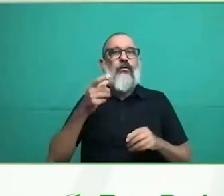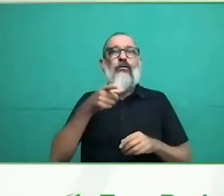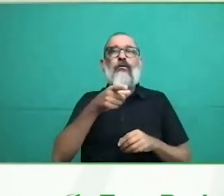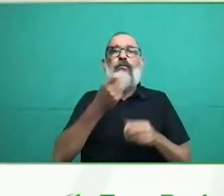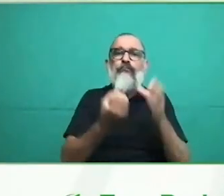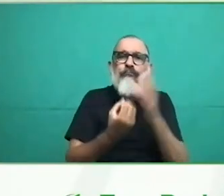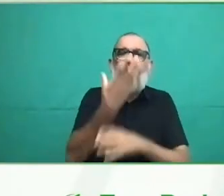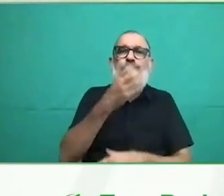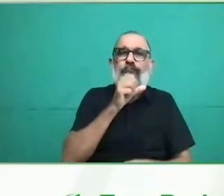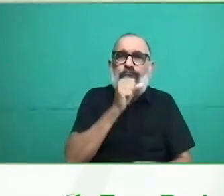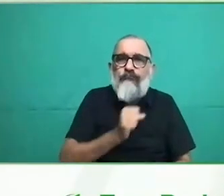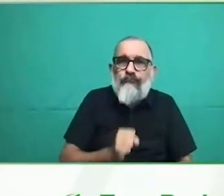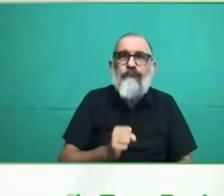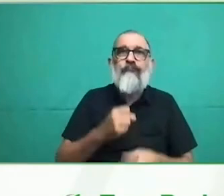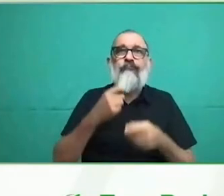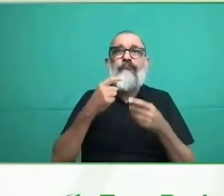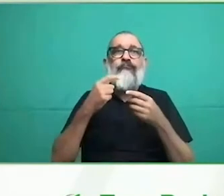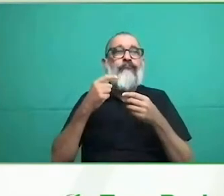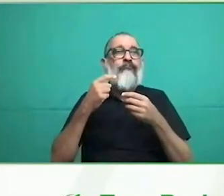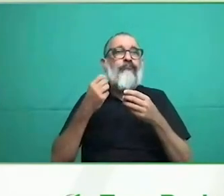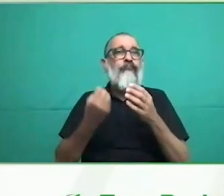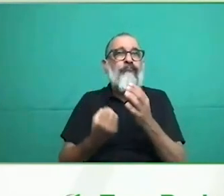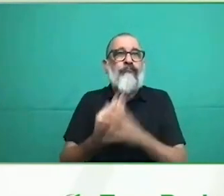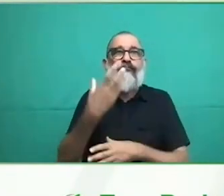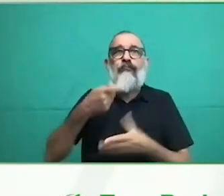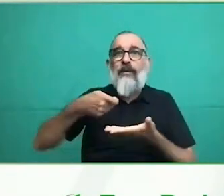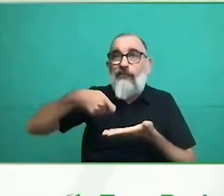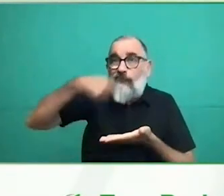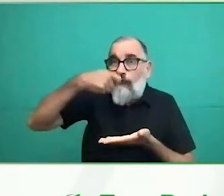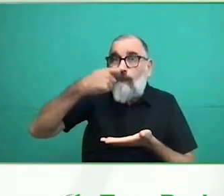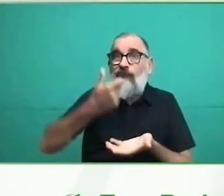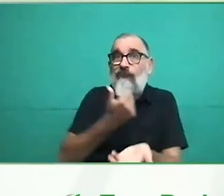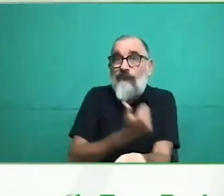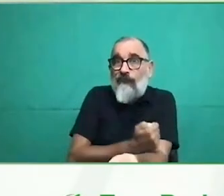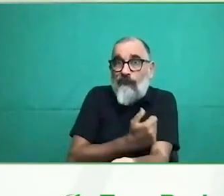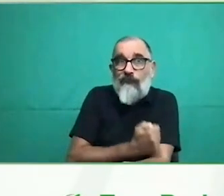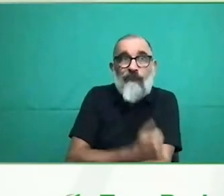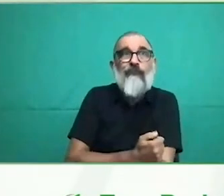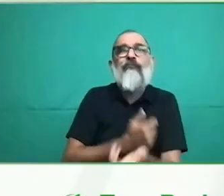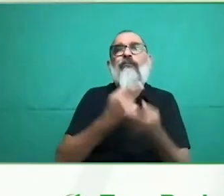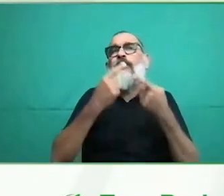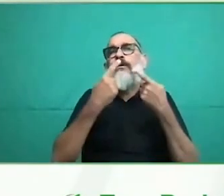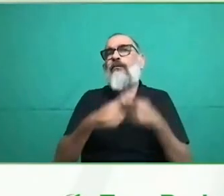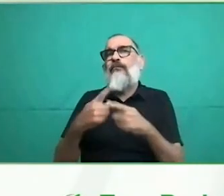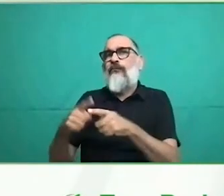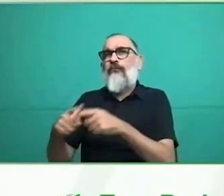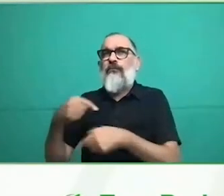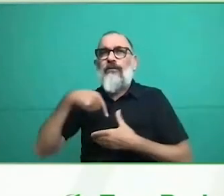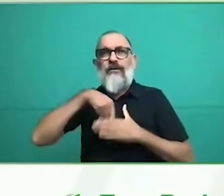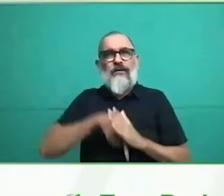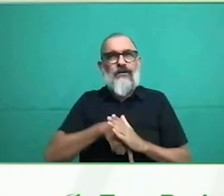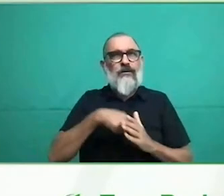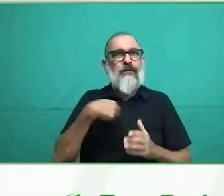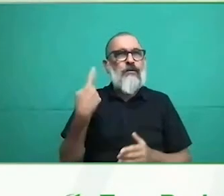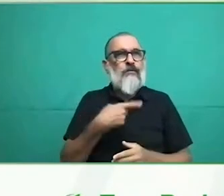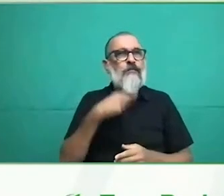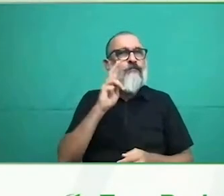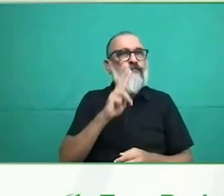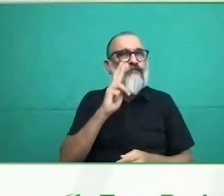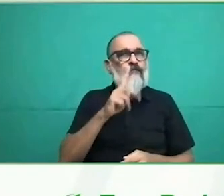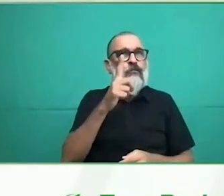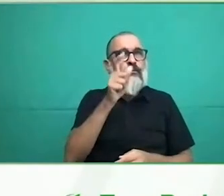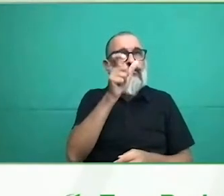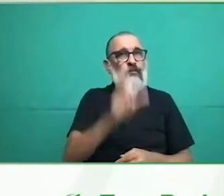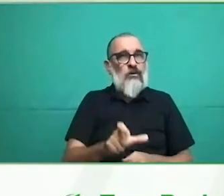personas de diferentes perfiles y, por ejemplo, solo durante el año pasado tuvimos 197 casos